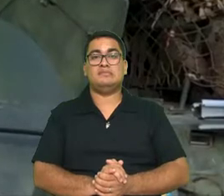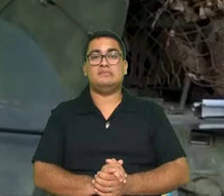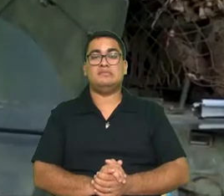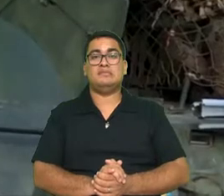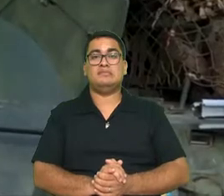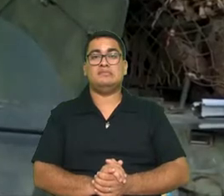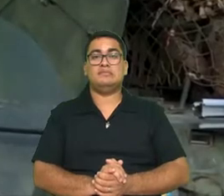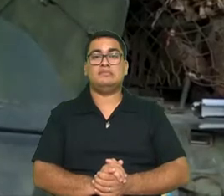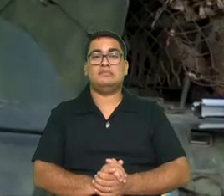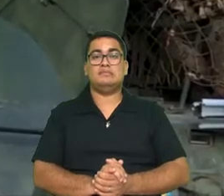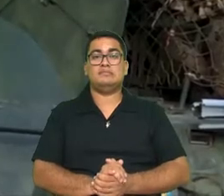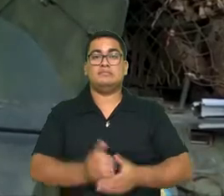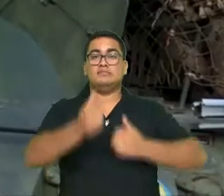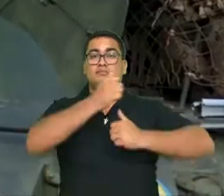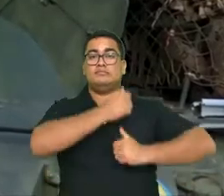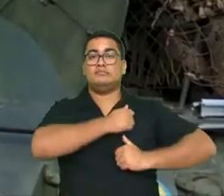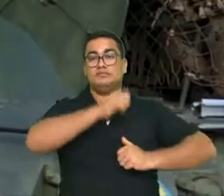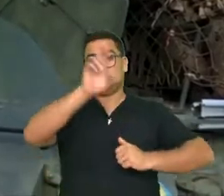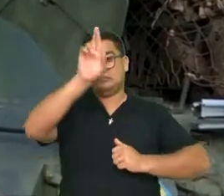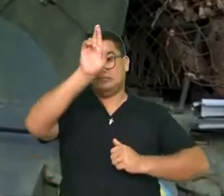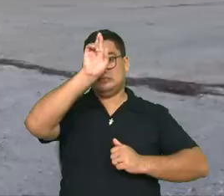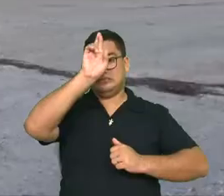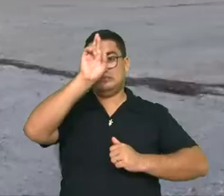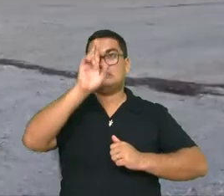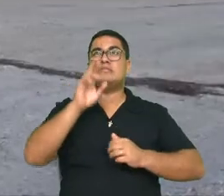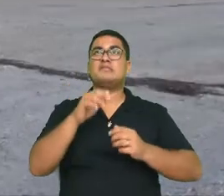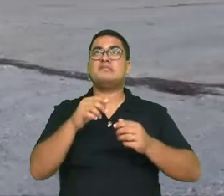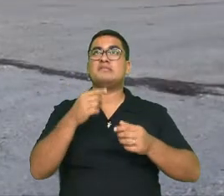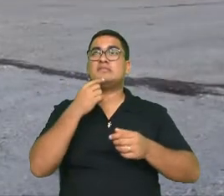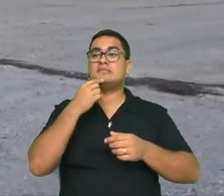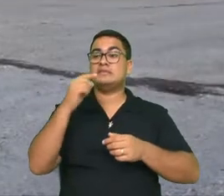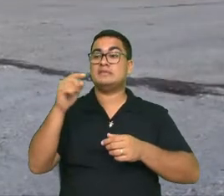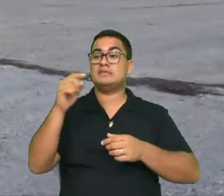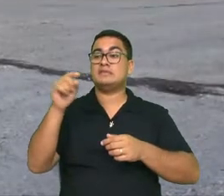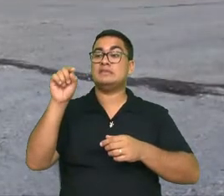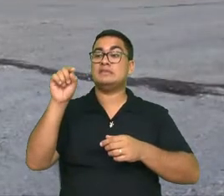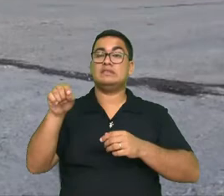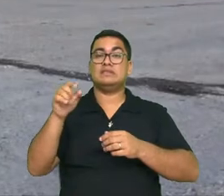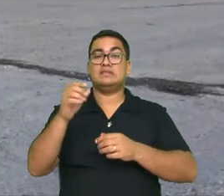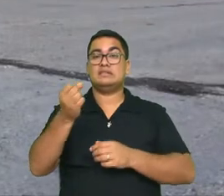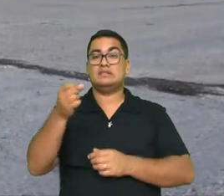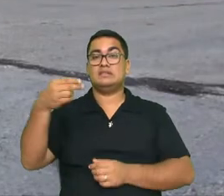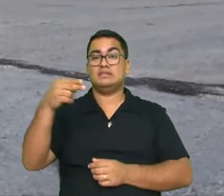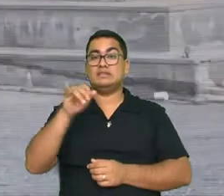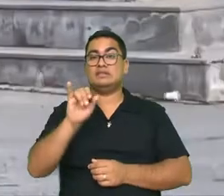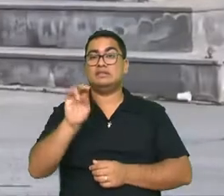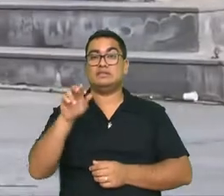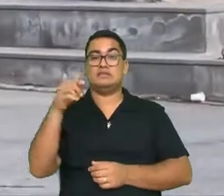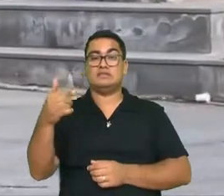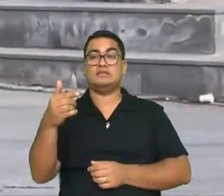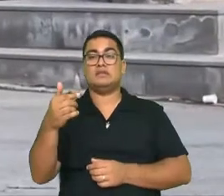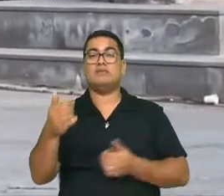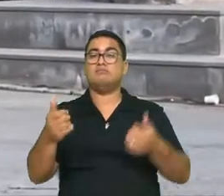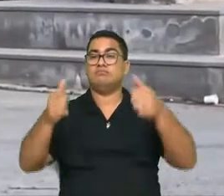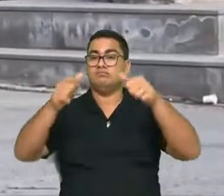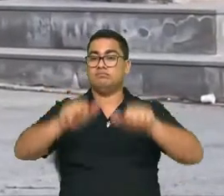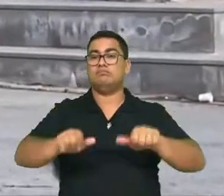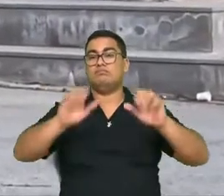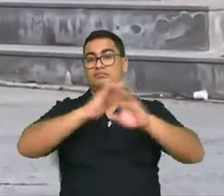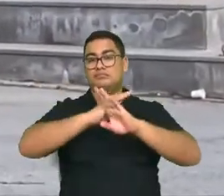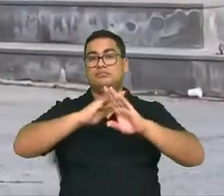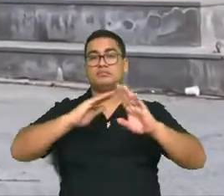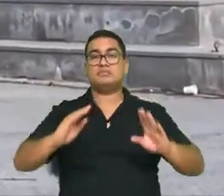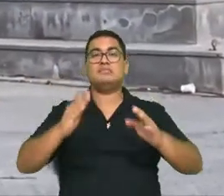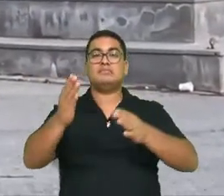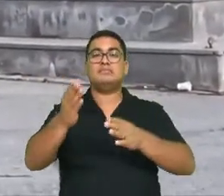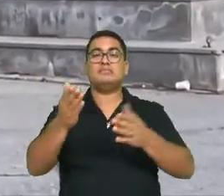Un contingente de soldados rusos han llegado al corredor de Lachin, en Nagorno-Karabaj, como parte de los acuerdos de paz